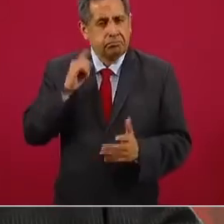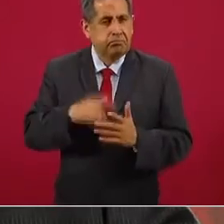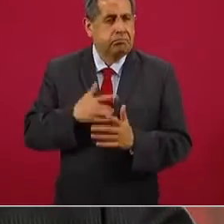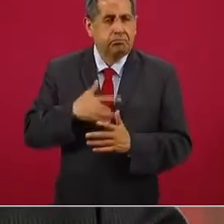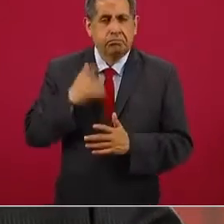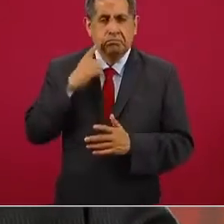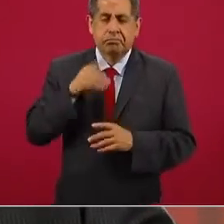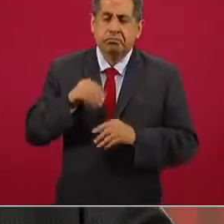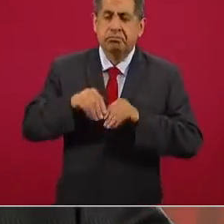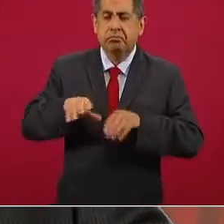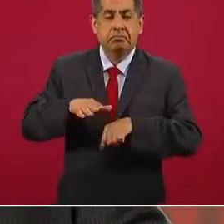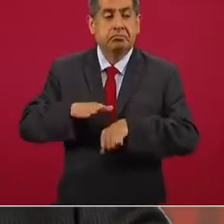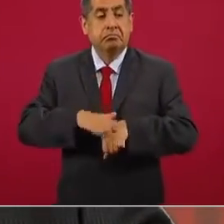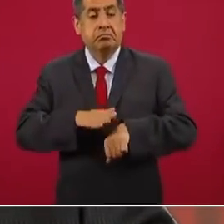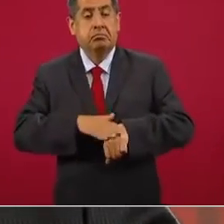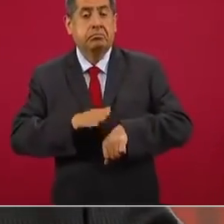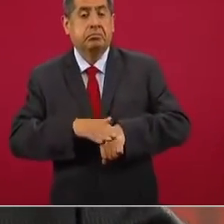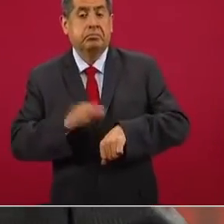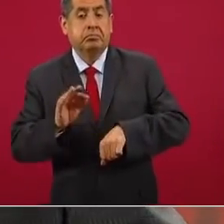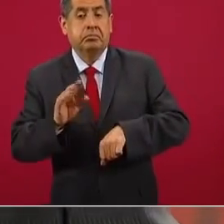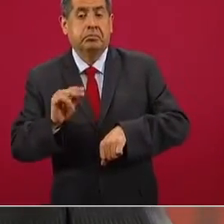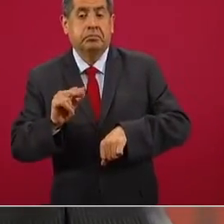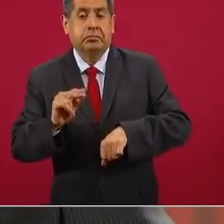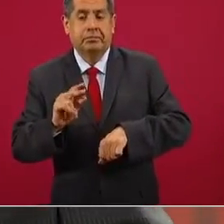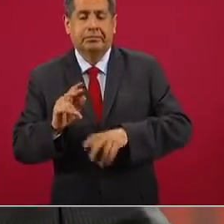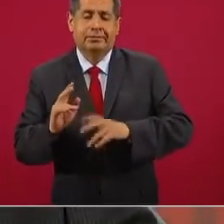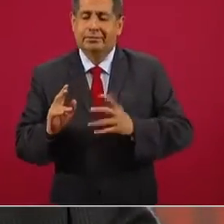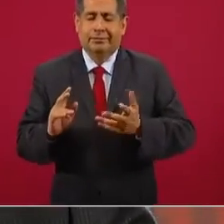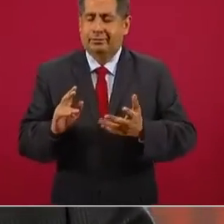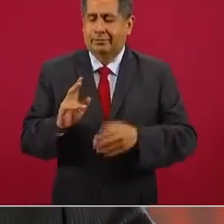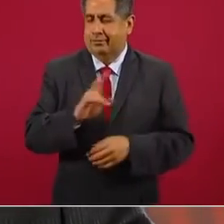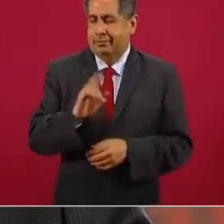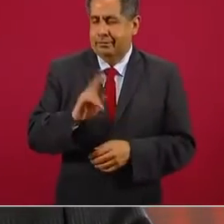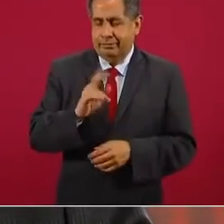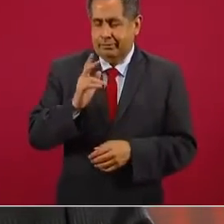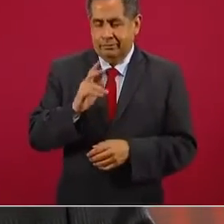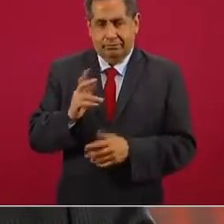tratar de influir y decir, no hay que hacer la consulta.